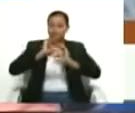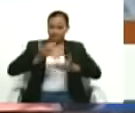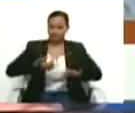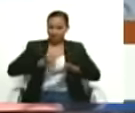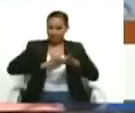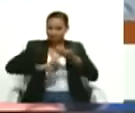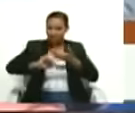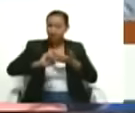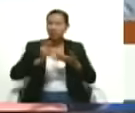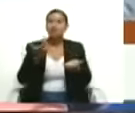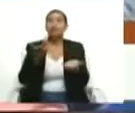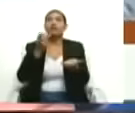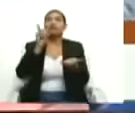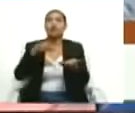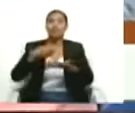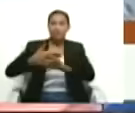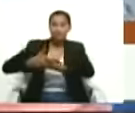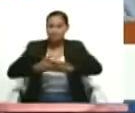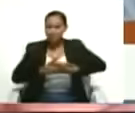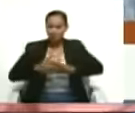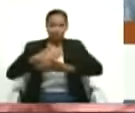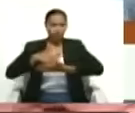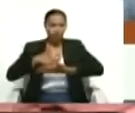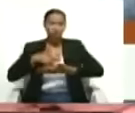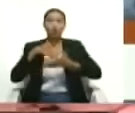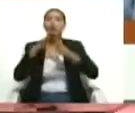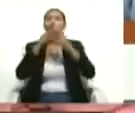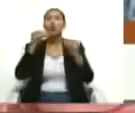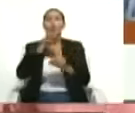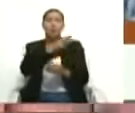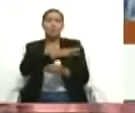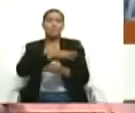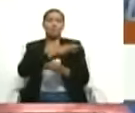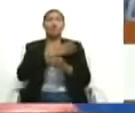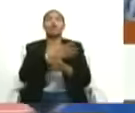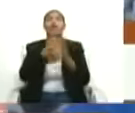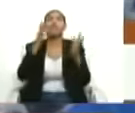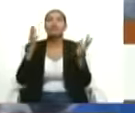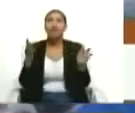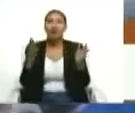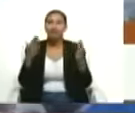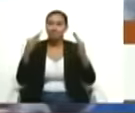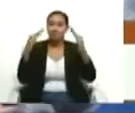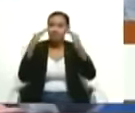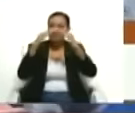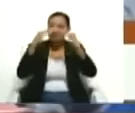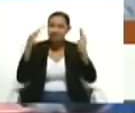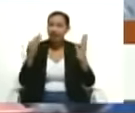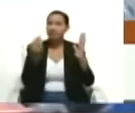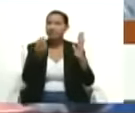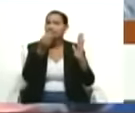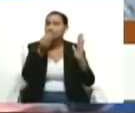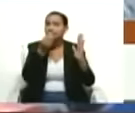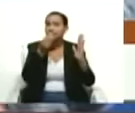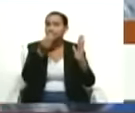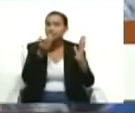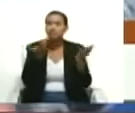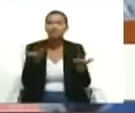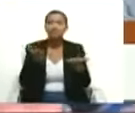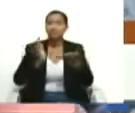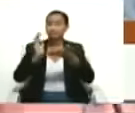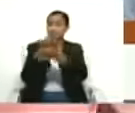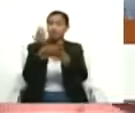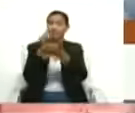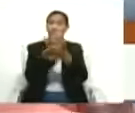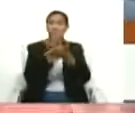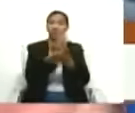materna, en la misión alimentación, en las casas de alimentación, en las bases de misiones. No, para ver